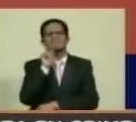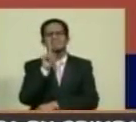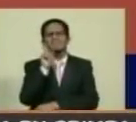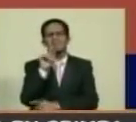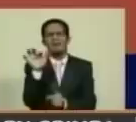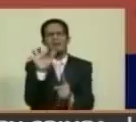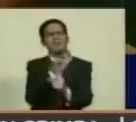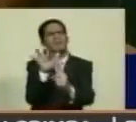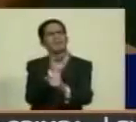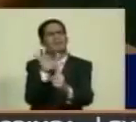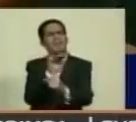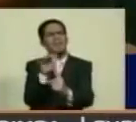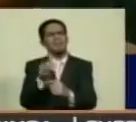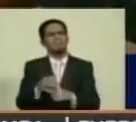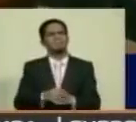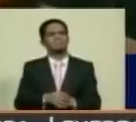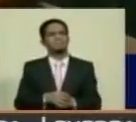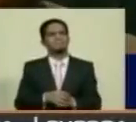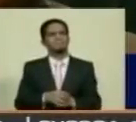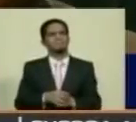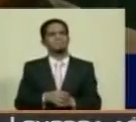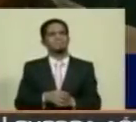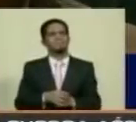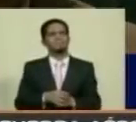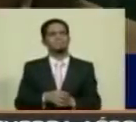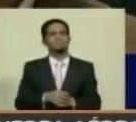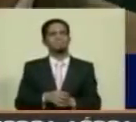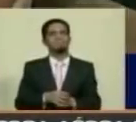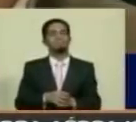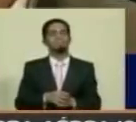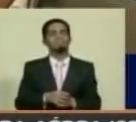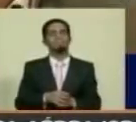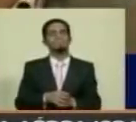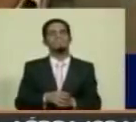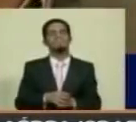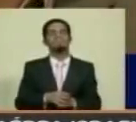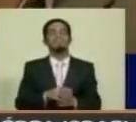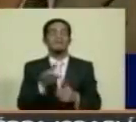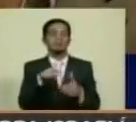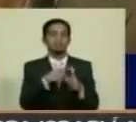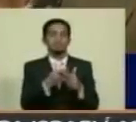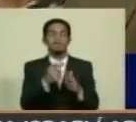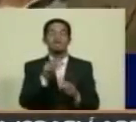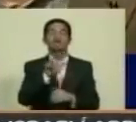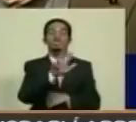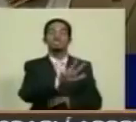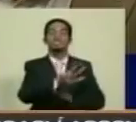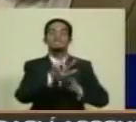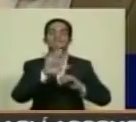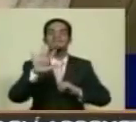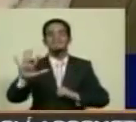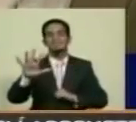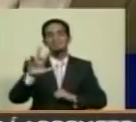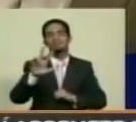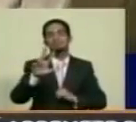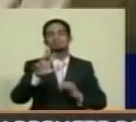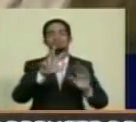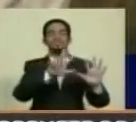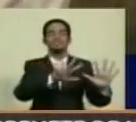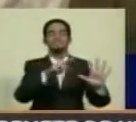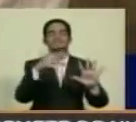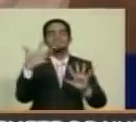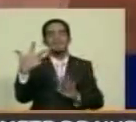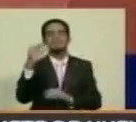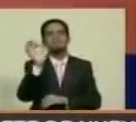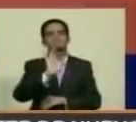que están montando. Hasta el punto que el 85, 83, 85% de las venezolanas y venezolanos que